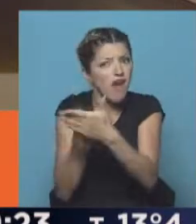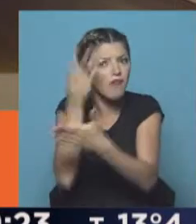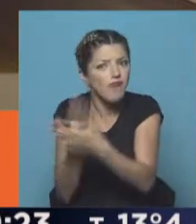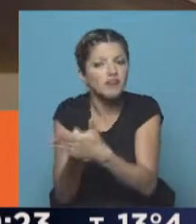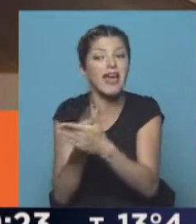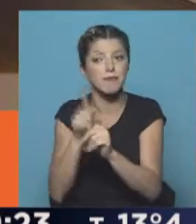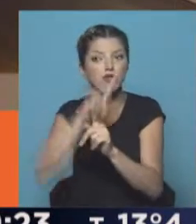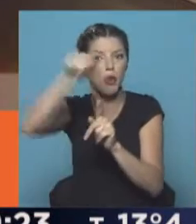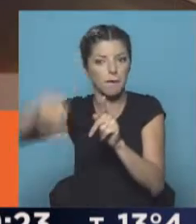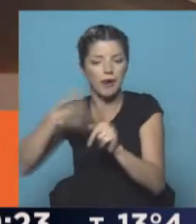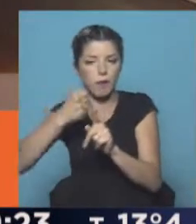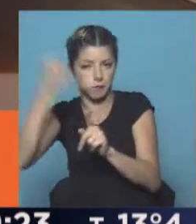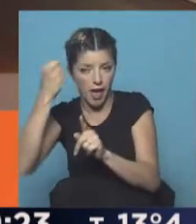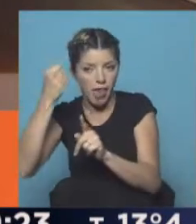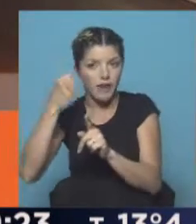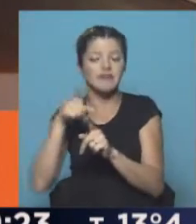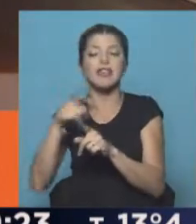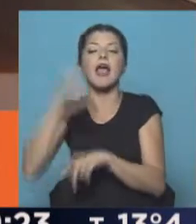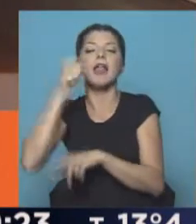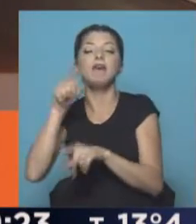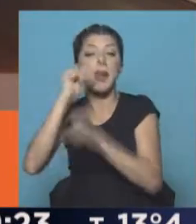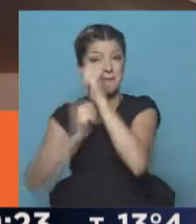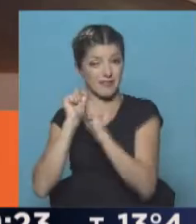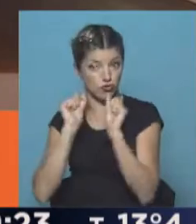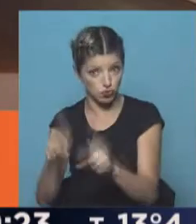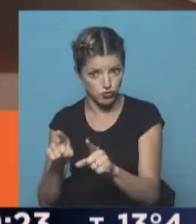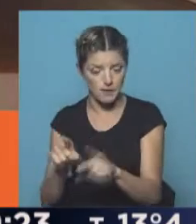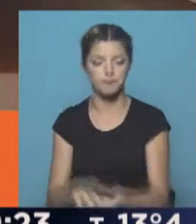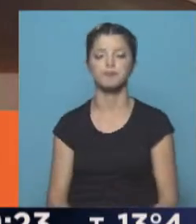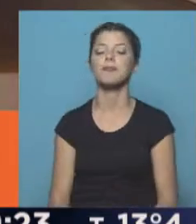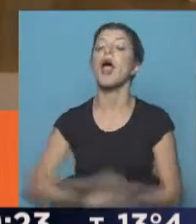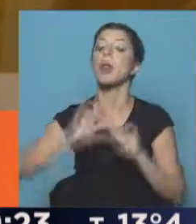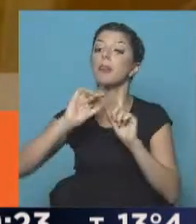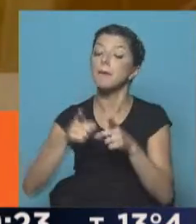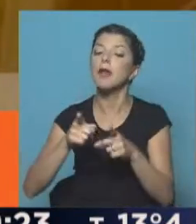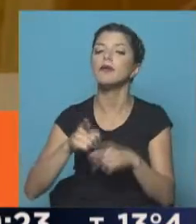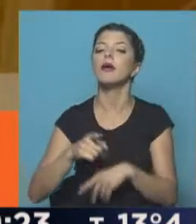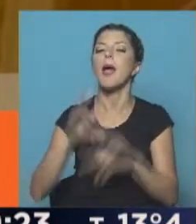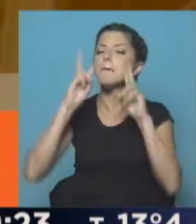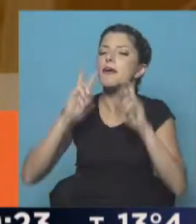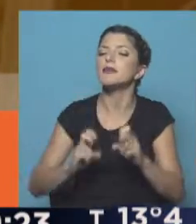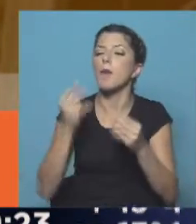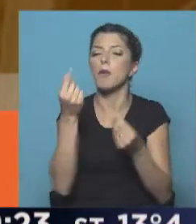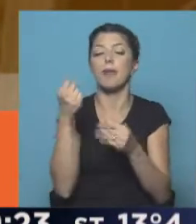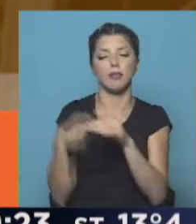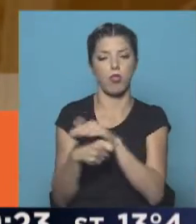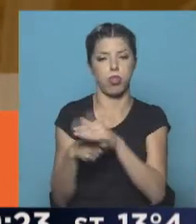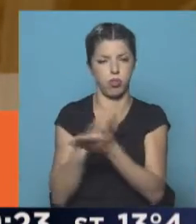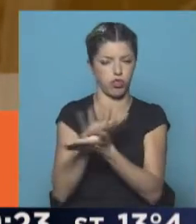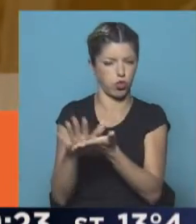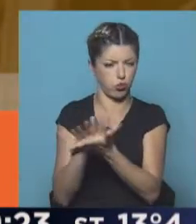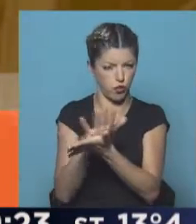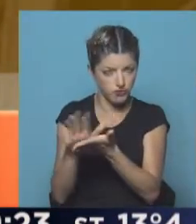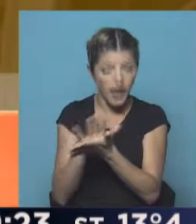desvío de dinero a empresas que manejaba el Caballo Suárez. Además, en otra causa también está imputado por lavado de dinero por el